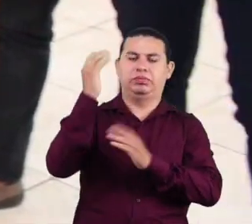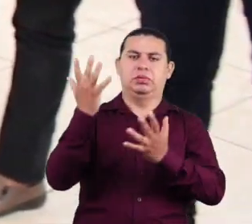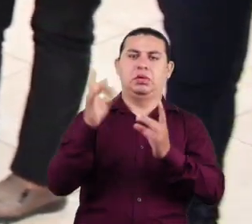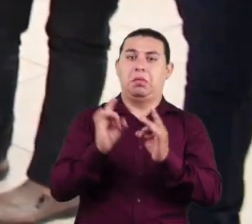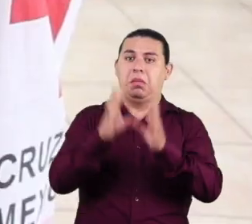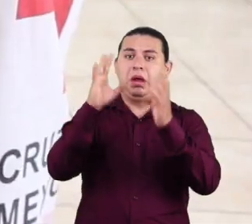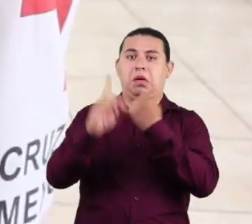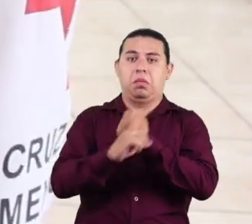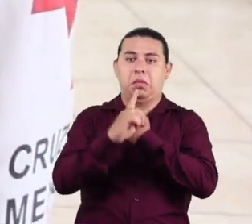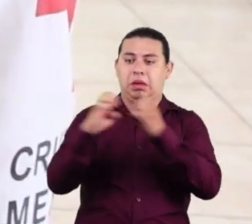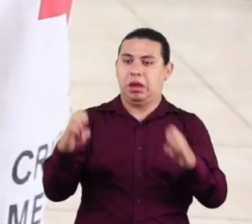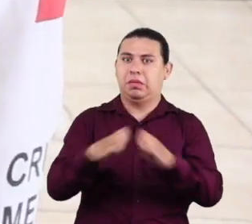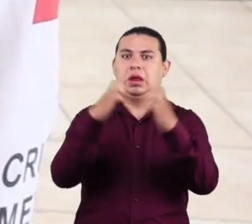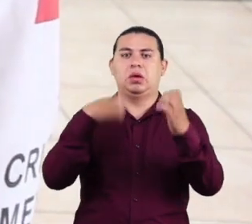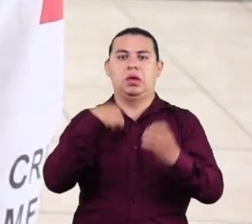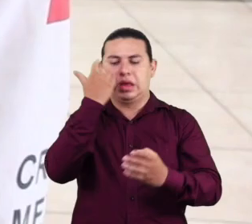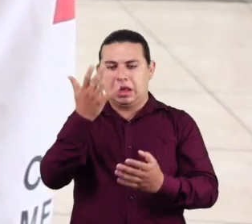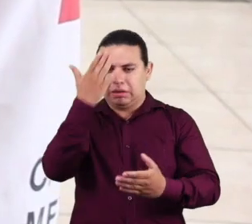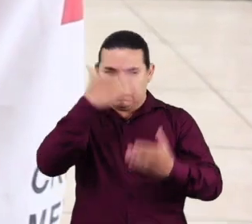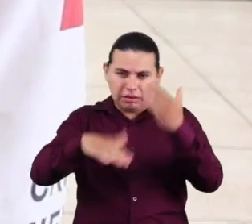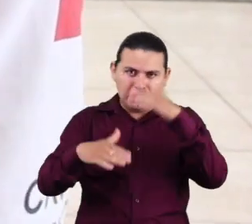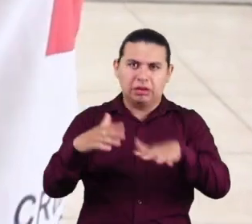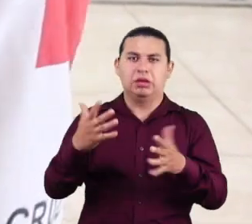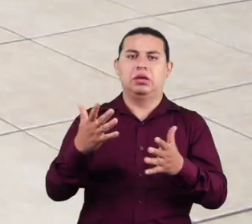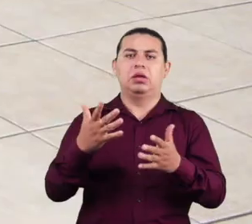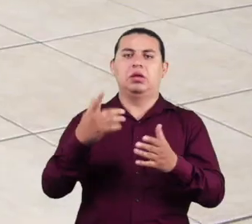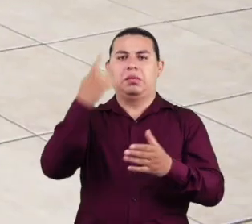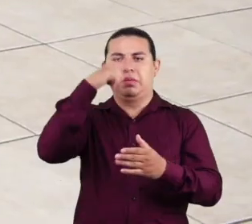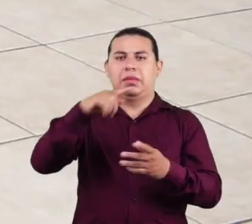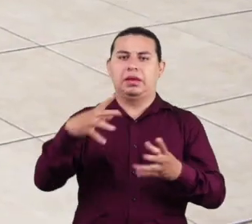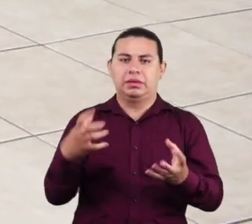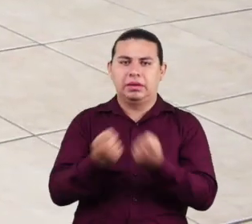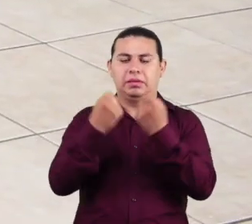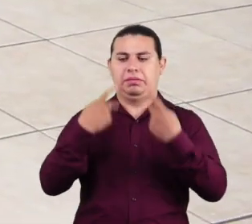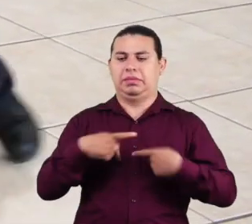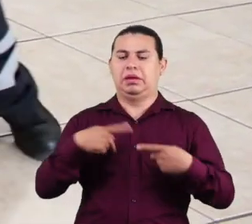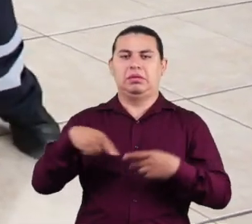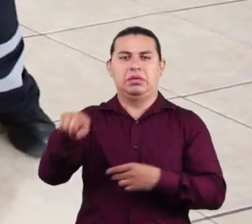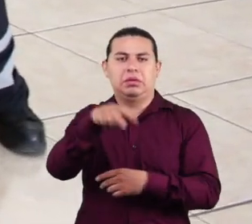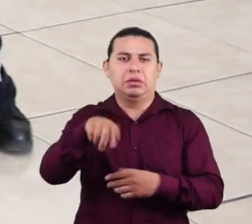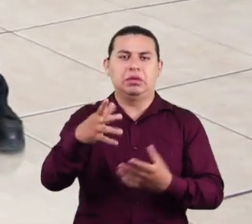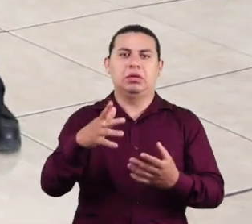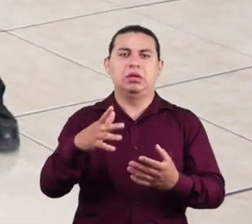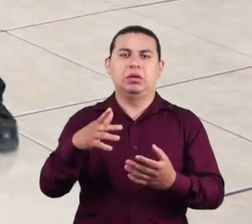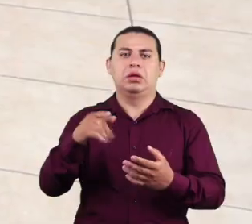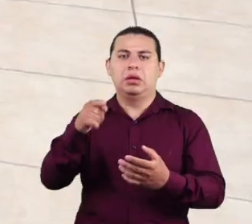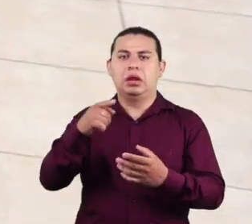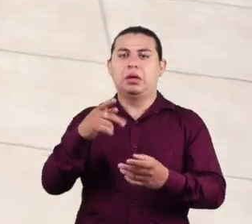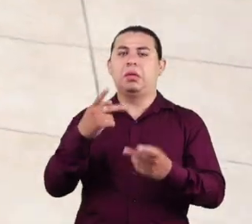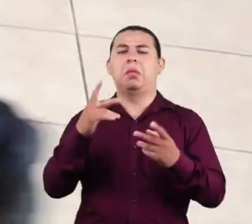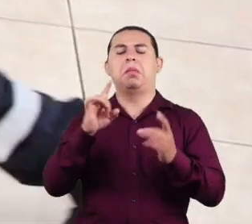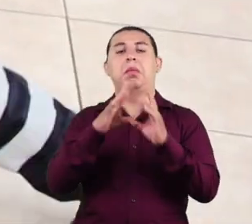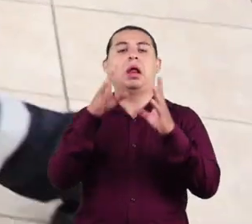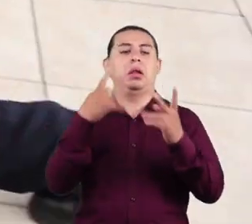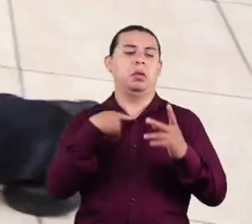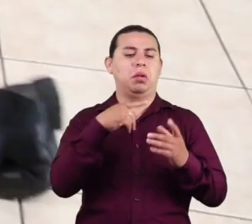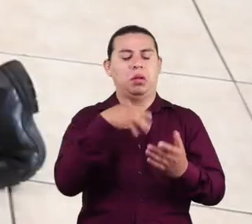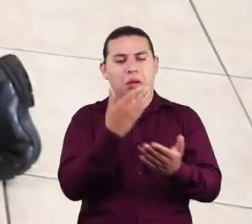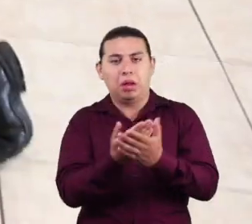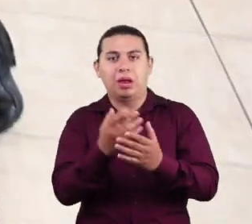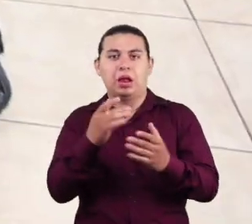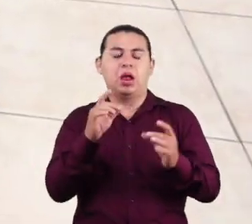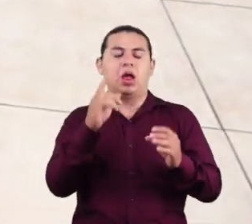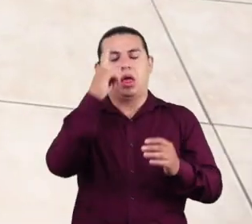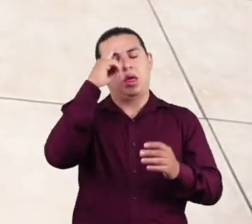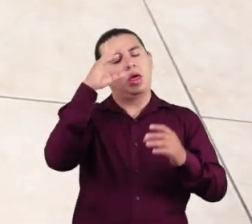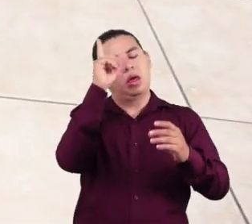pueda presentar una emergencia, ya que somos del área médica, entonces no sabemos cuándo uno de nuestros pacientes puede caer en una de